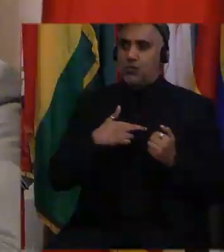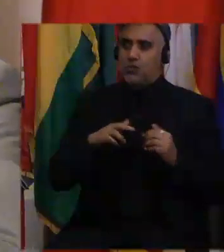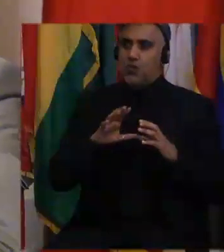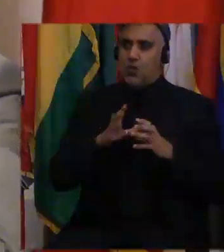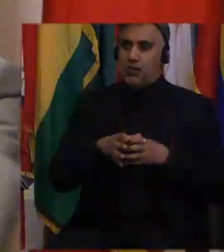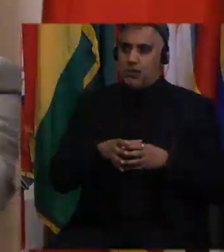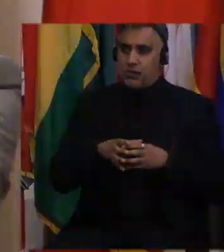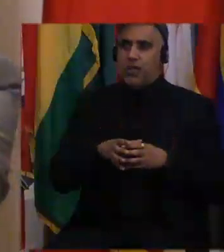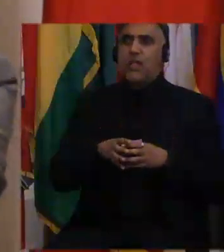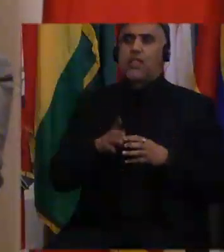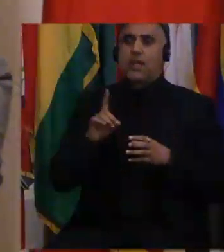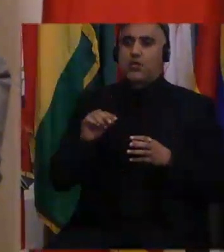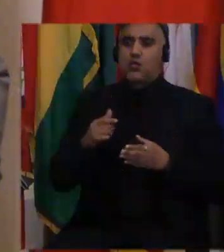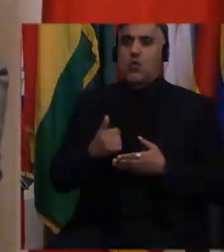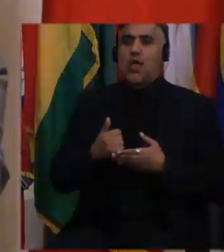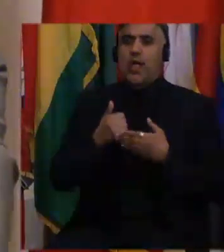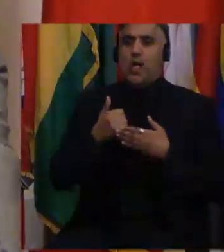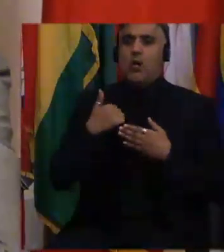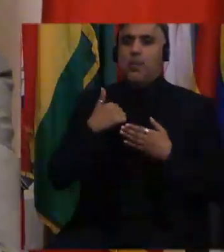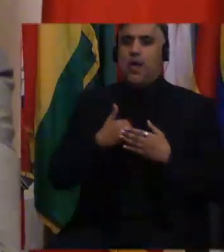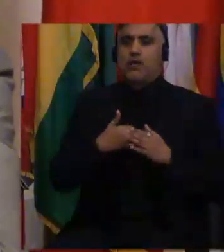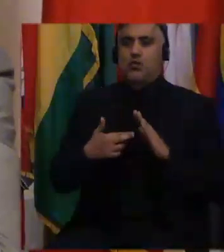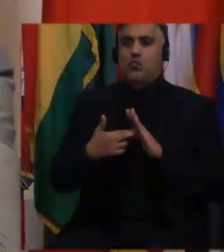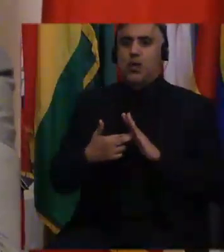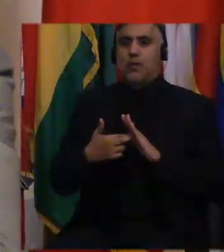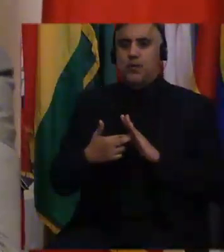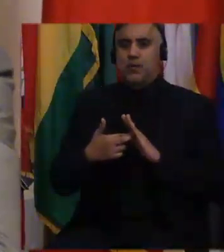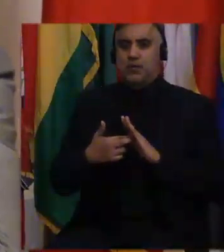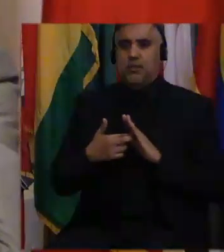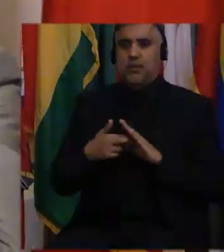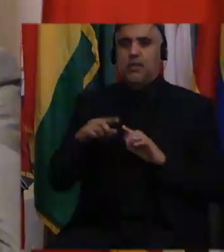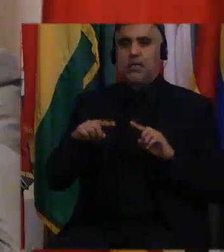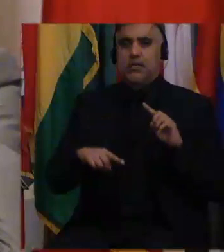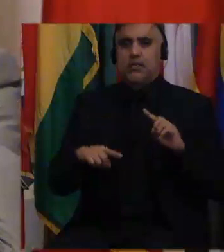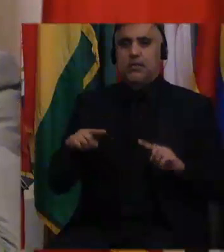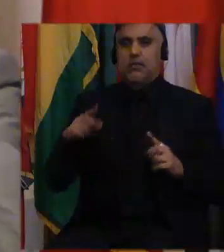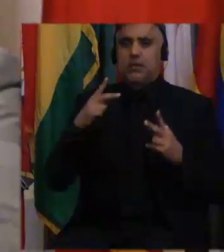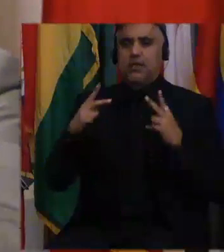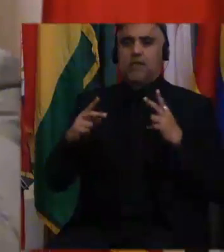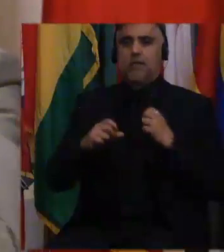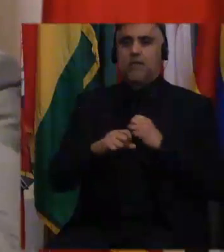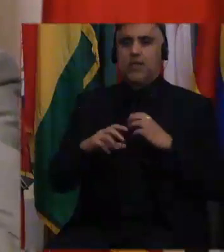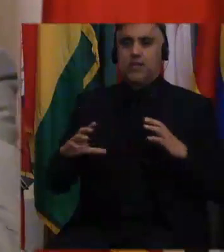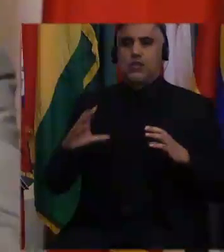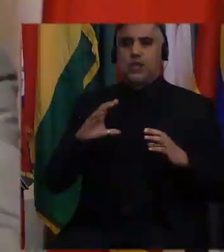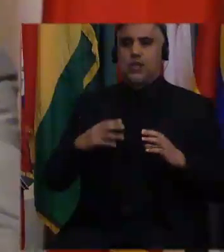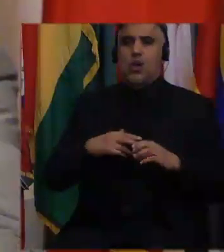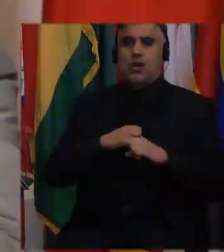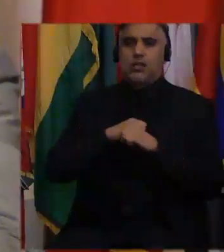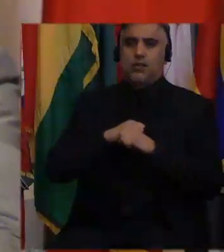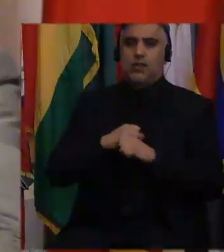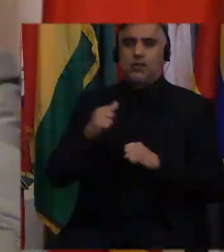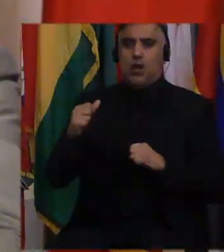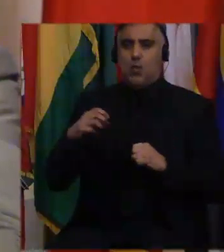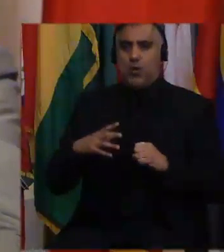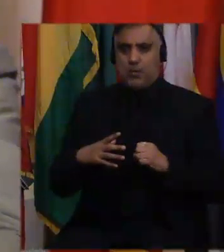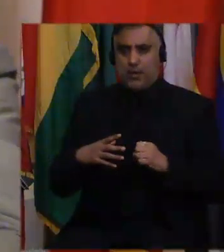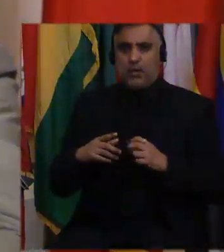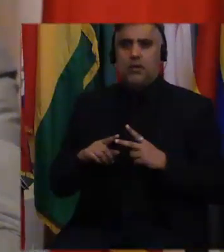a representar una visión distinta en la defensa y para el enfrentamiento de esa discusión